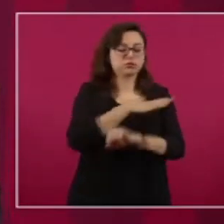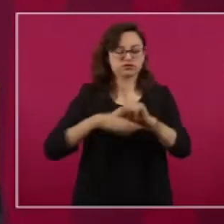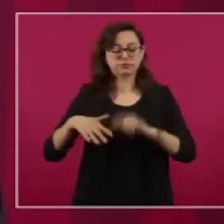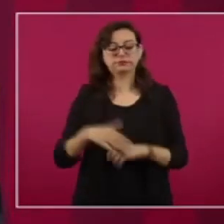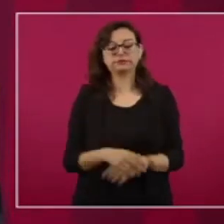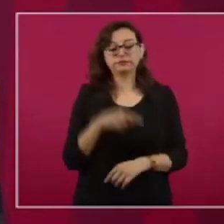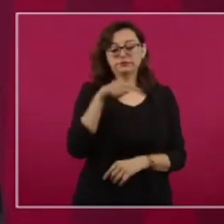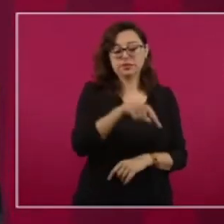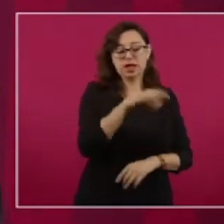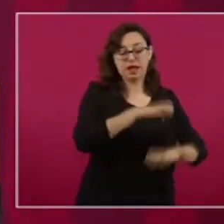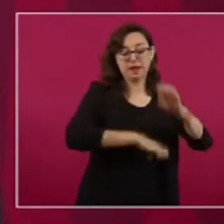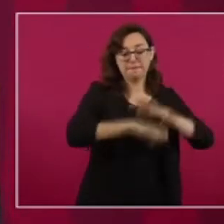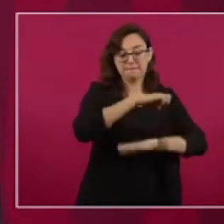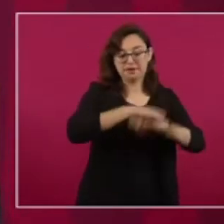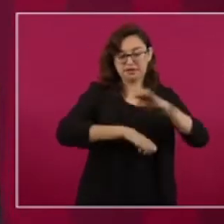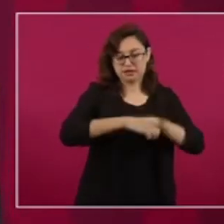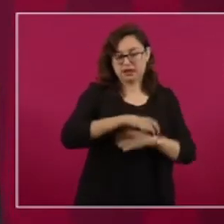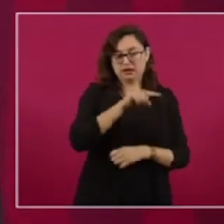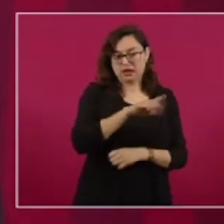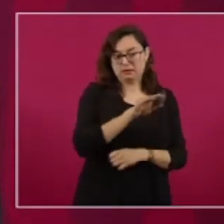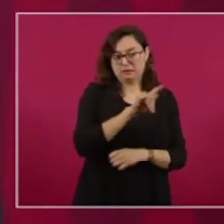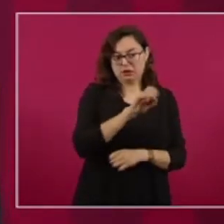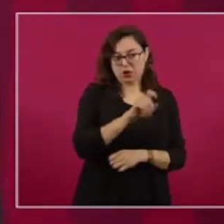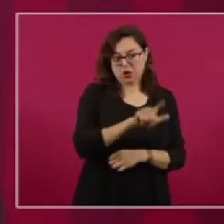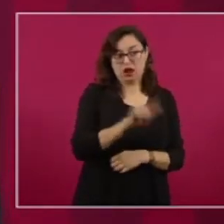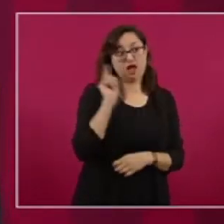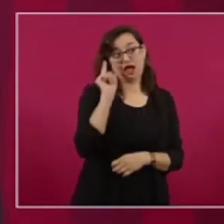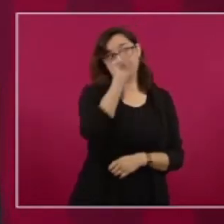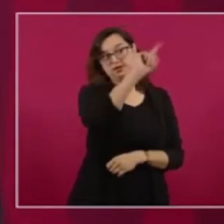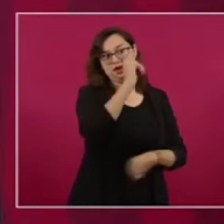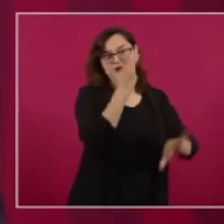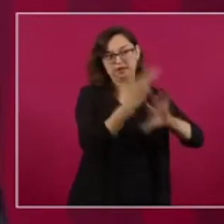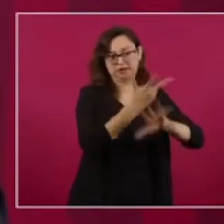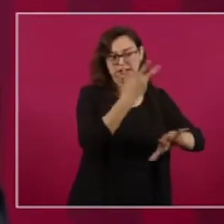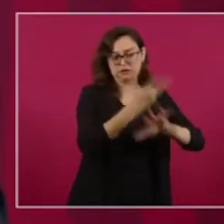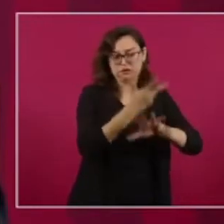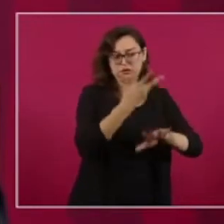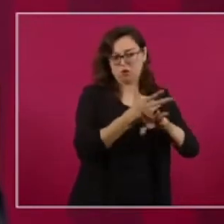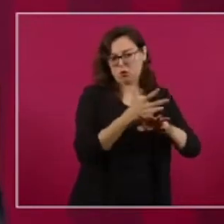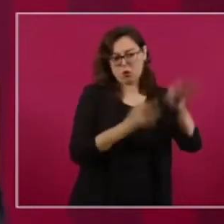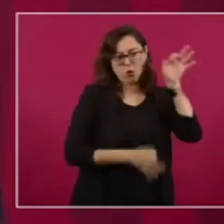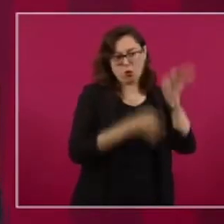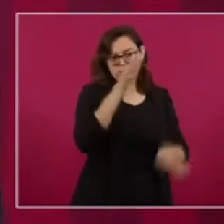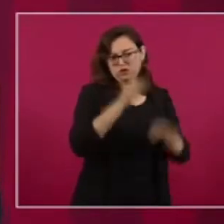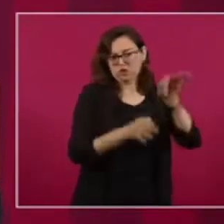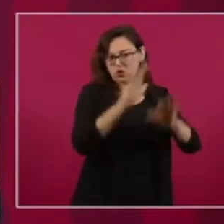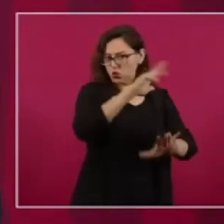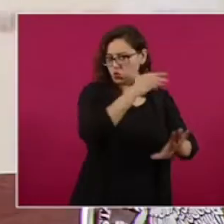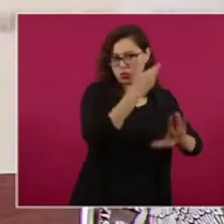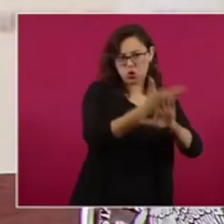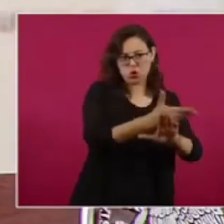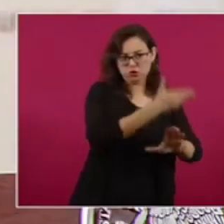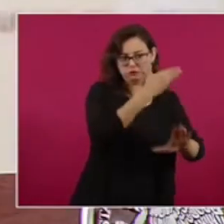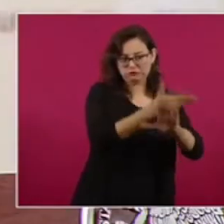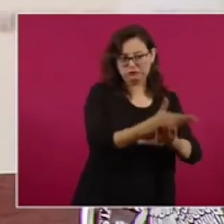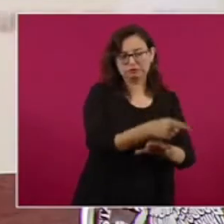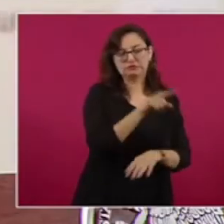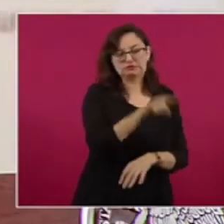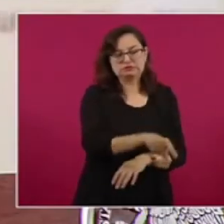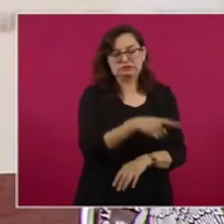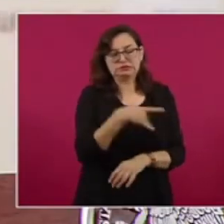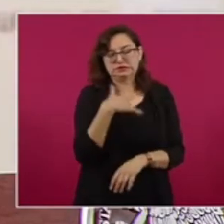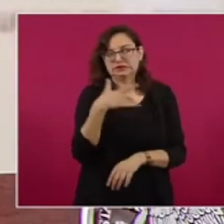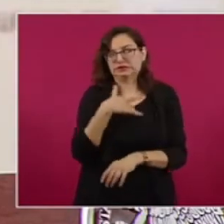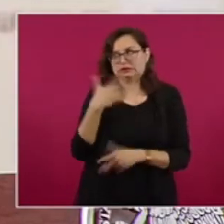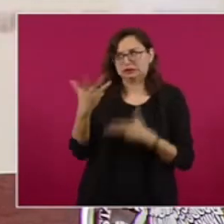Unidos por actos de corrupción. Allá declararon de que habían entregado